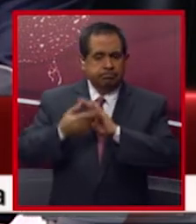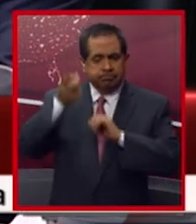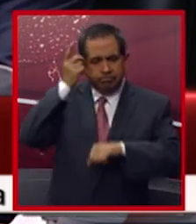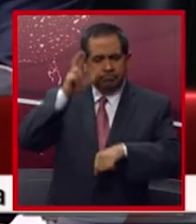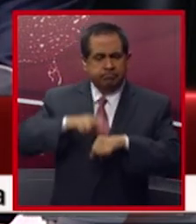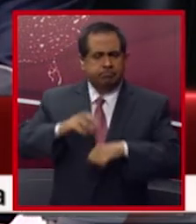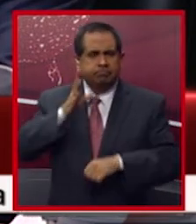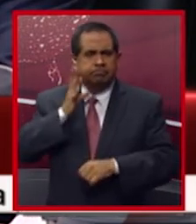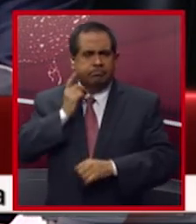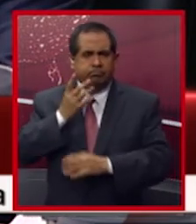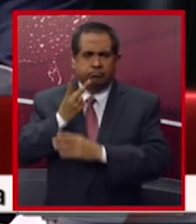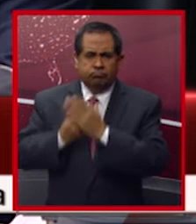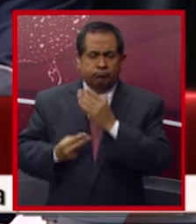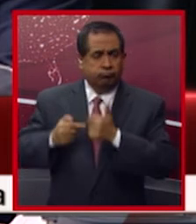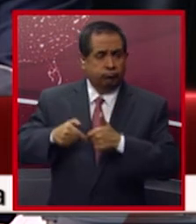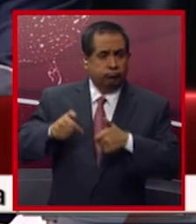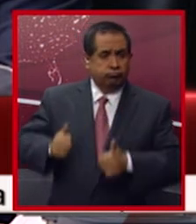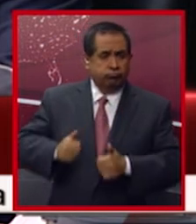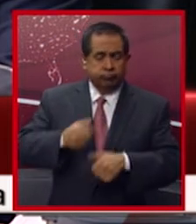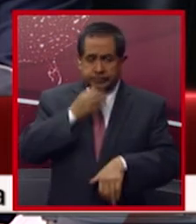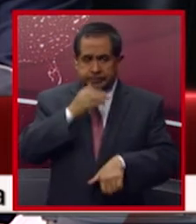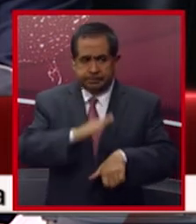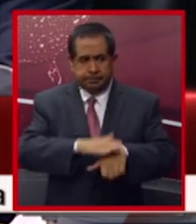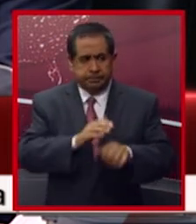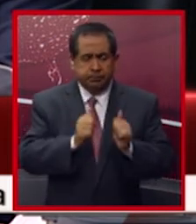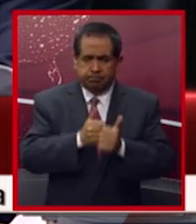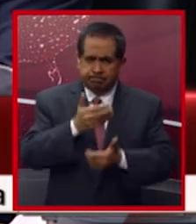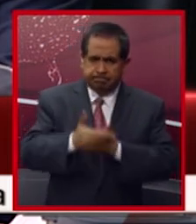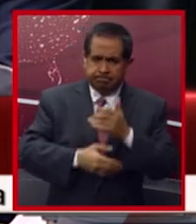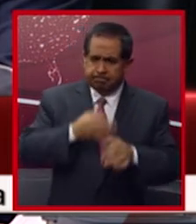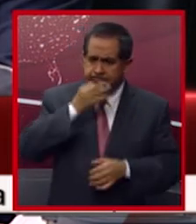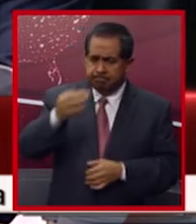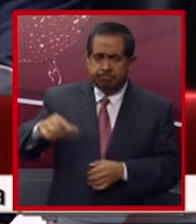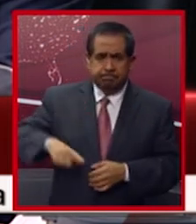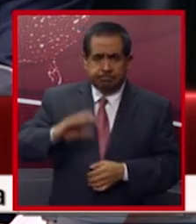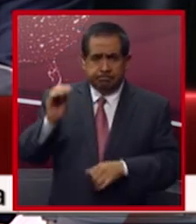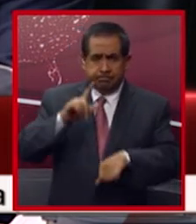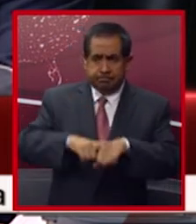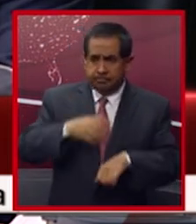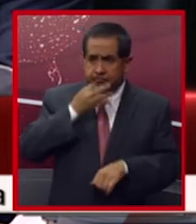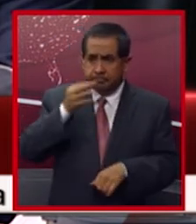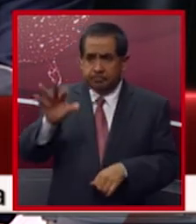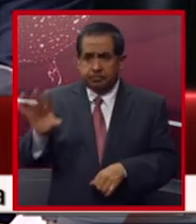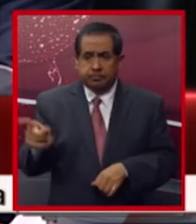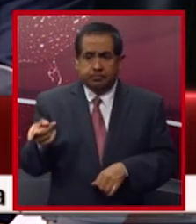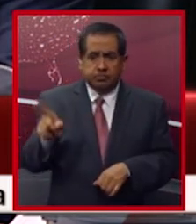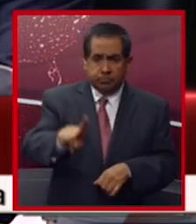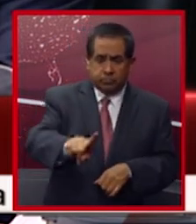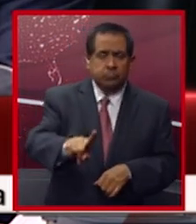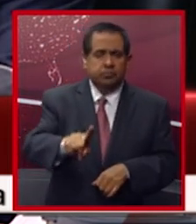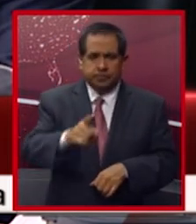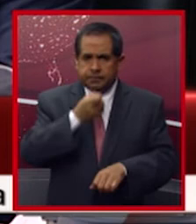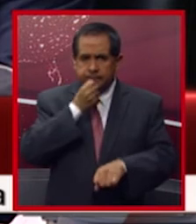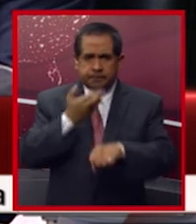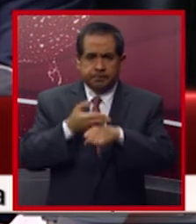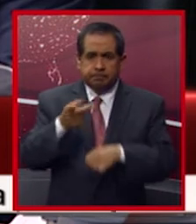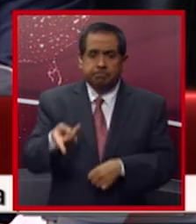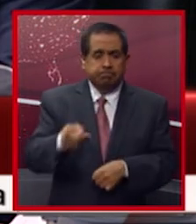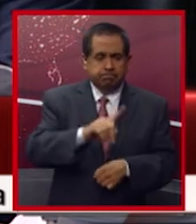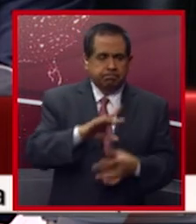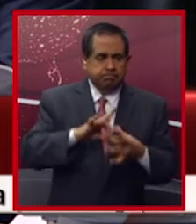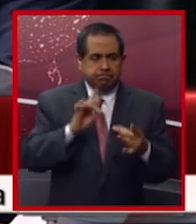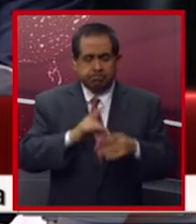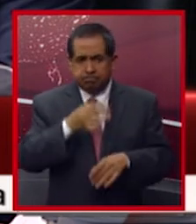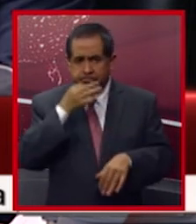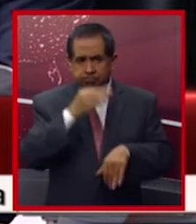Comisión Permanente del Congreso de la Unión exhorta respetuosamente al Gobierno federal a que a través de las dependencias competentes se tenga en